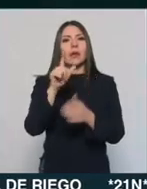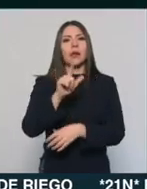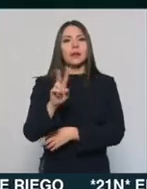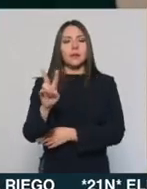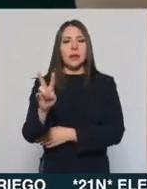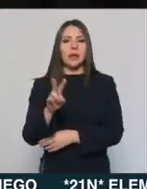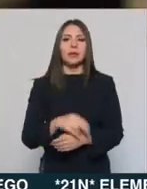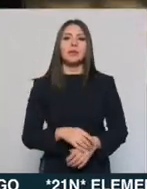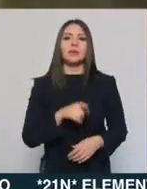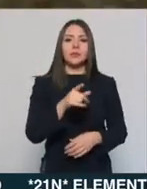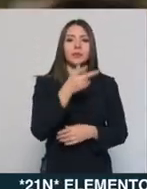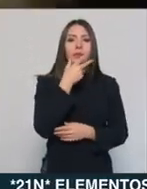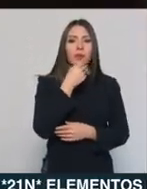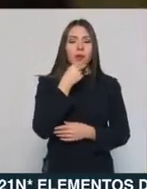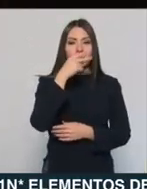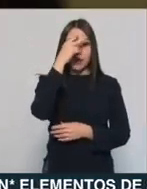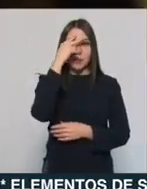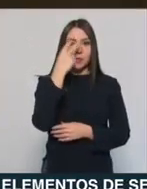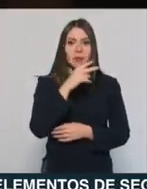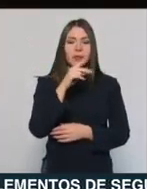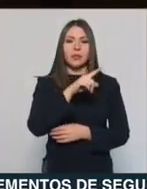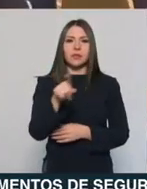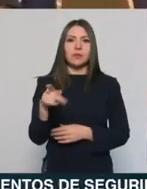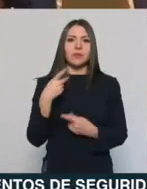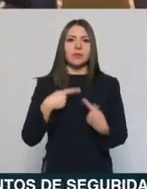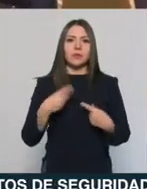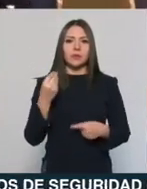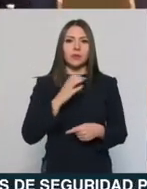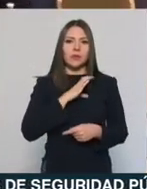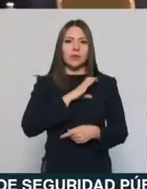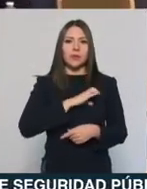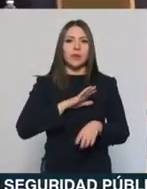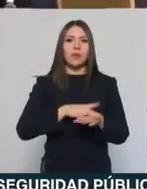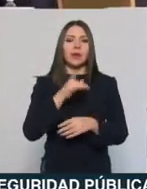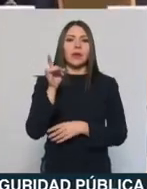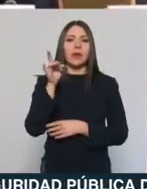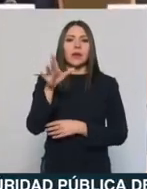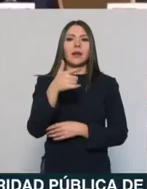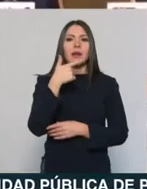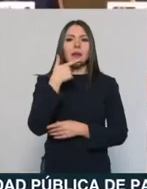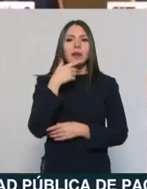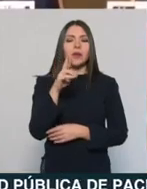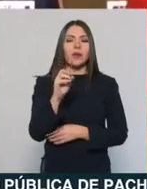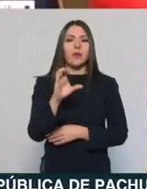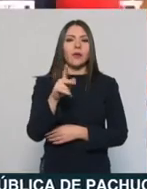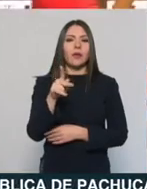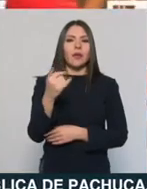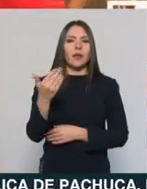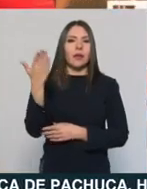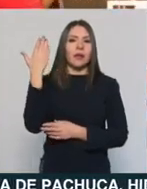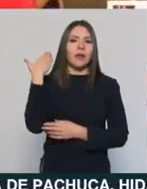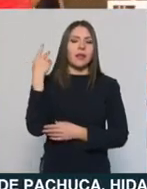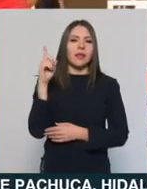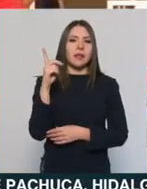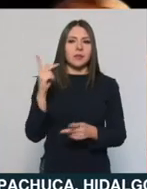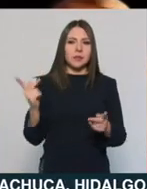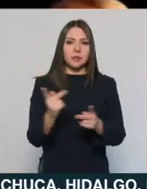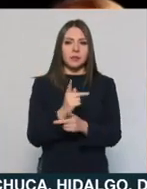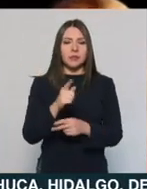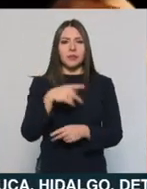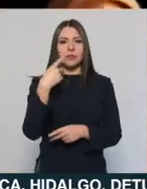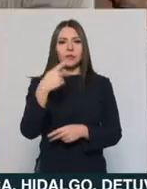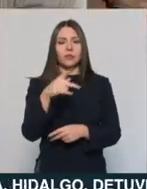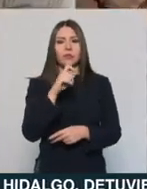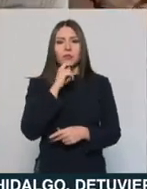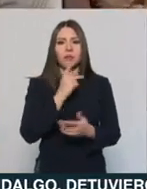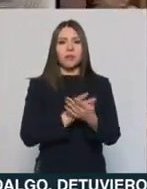El boxeador mexicano llega a este combate como favorito, luego de derrotar al inglés Rocky Fielding en diciembre pasado, defendiendo así su